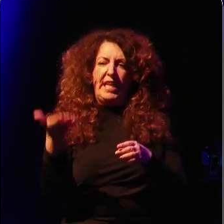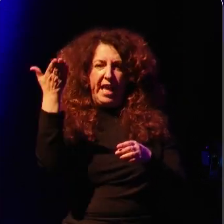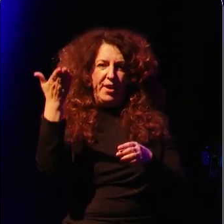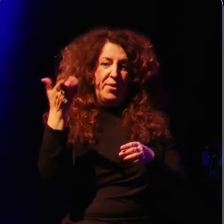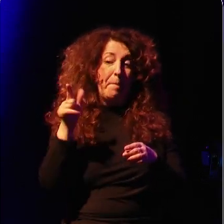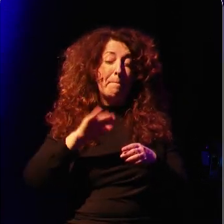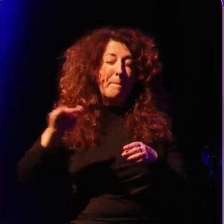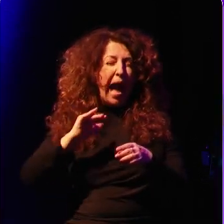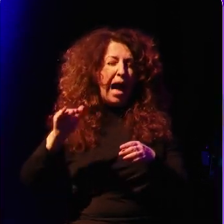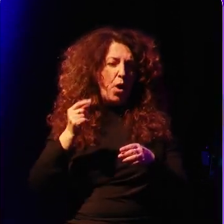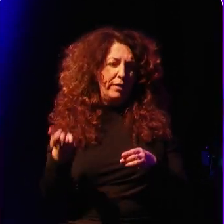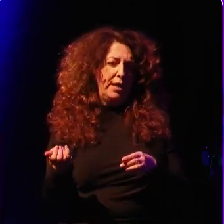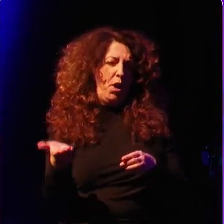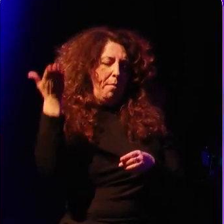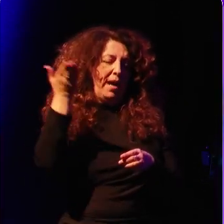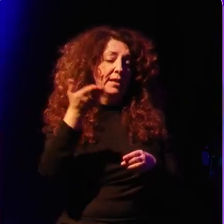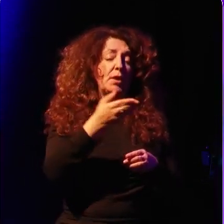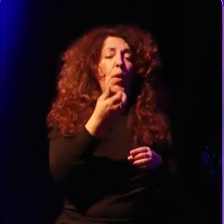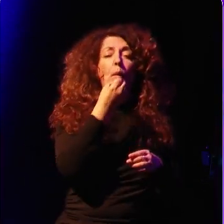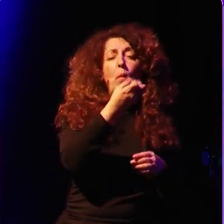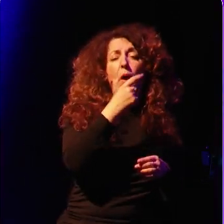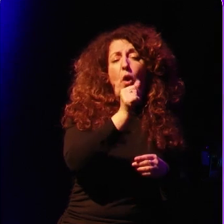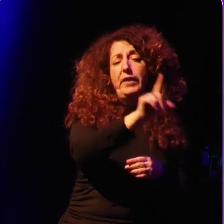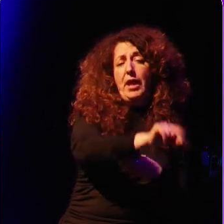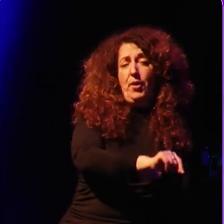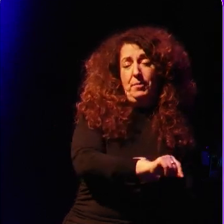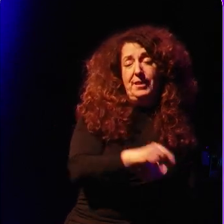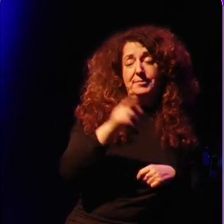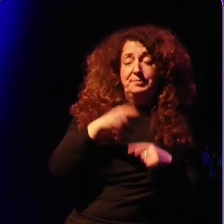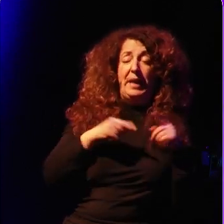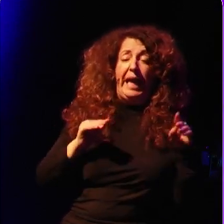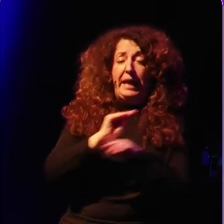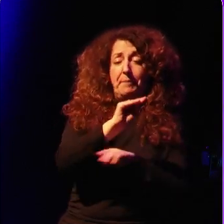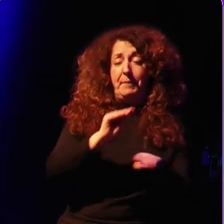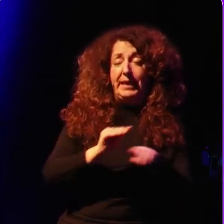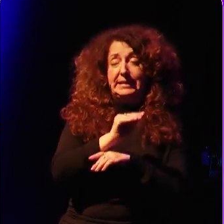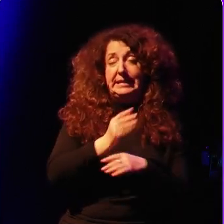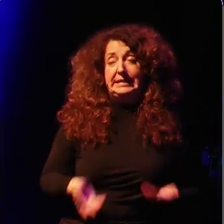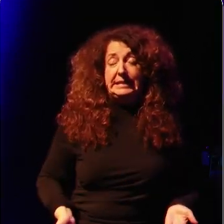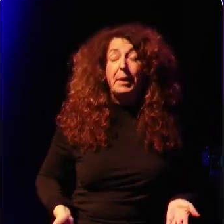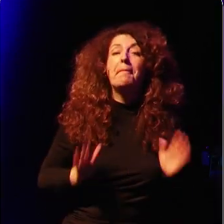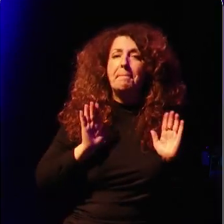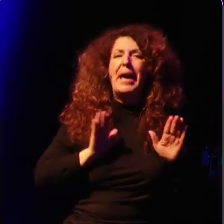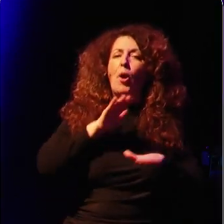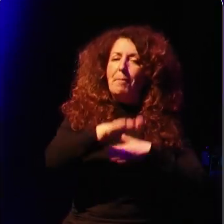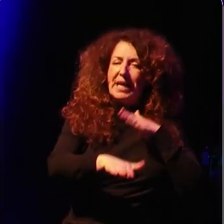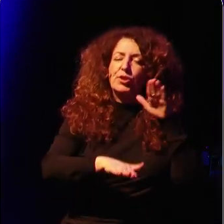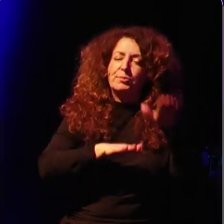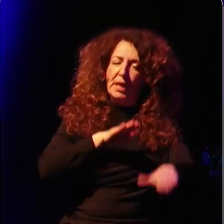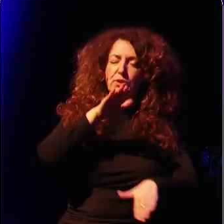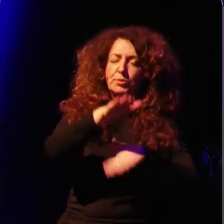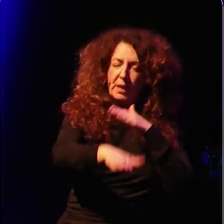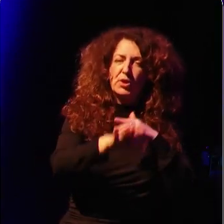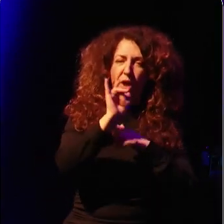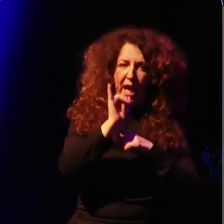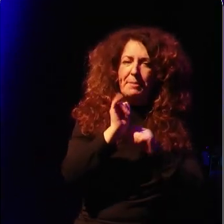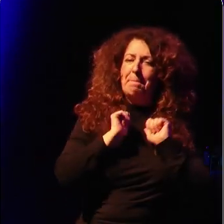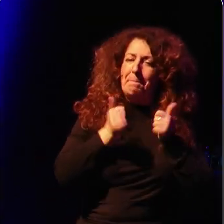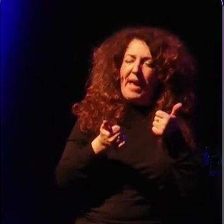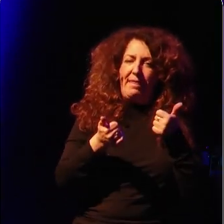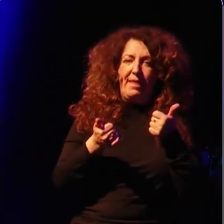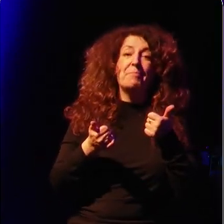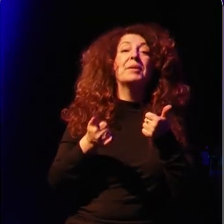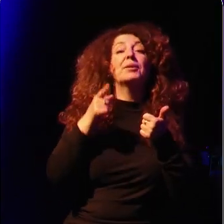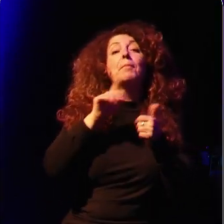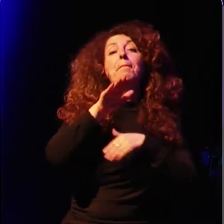pasta en el bando malo, por lo cual es una cuestión de inversión. Pero sí, los pasos ya han empezado a darse. Aquí los pasos, desde mi punto de vista,